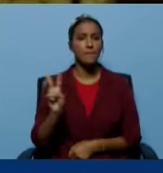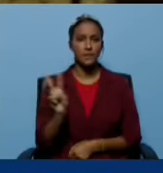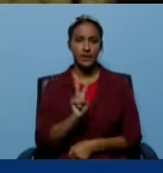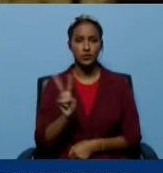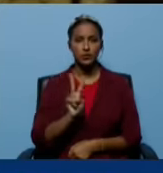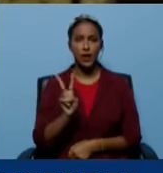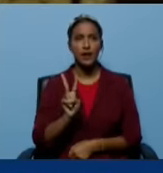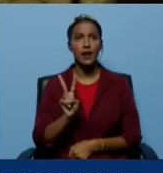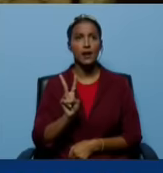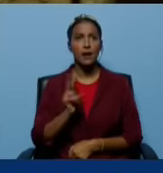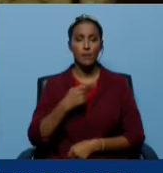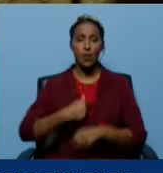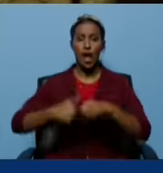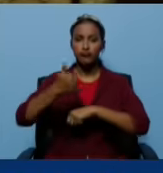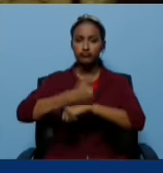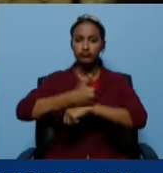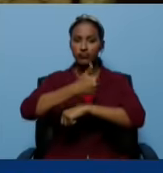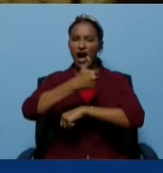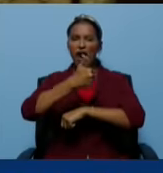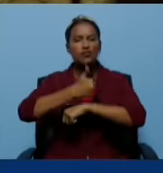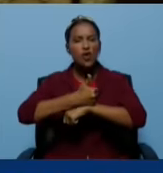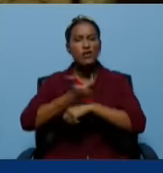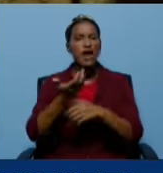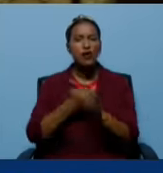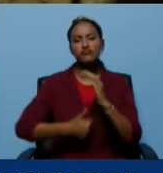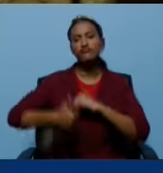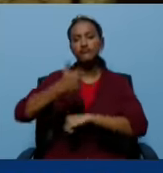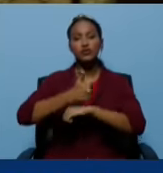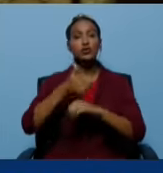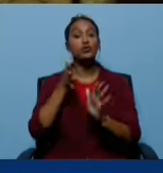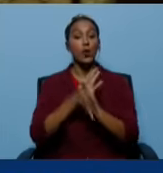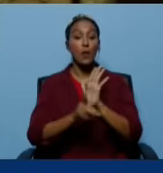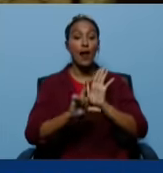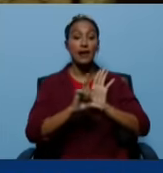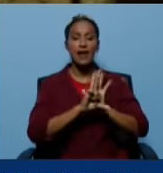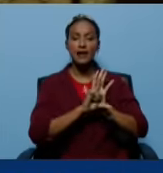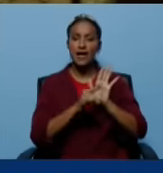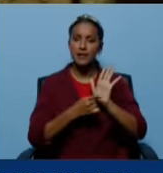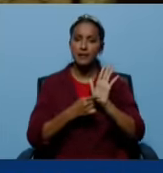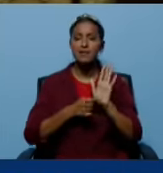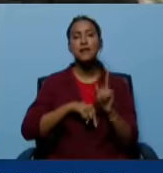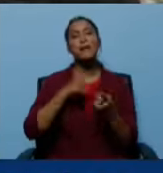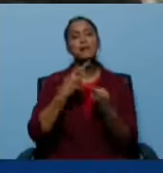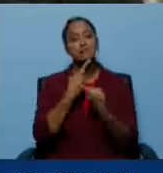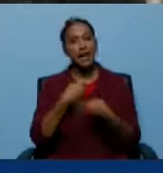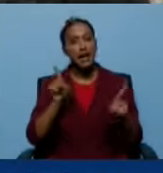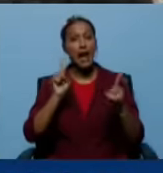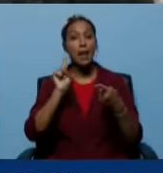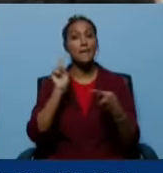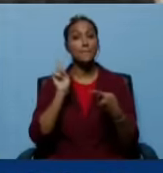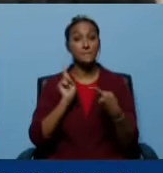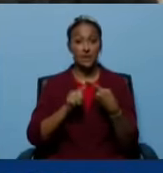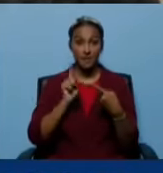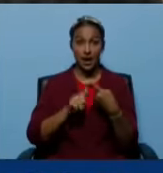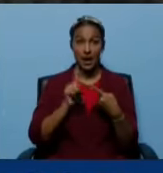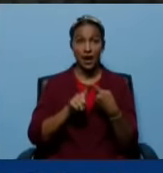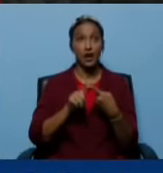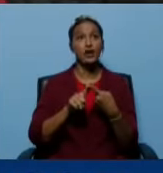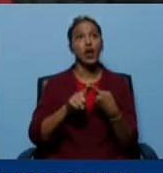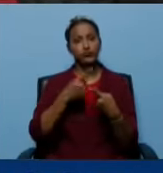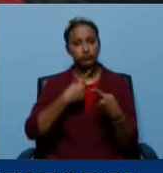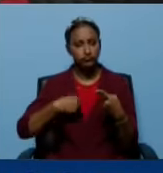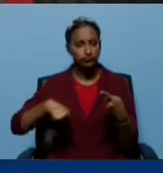autoridad de la ley, declara, primero, se ratifica la competencia de esta sala